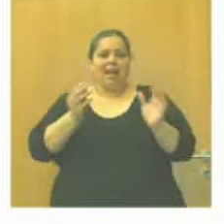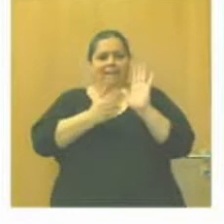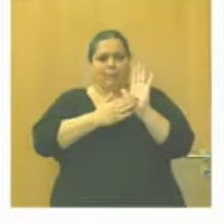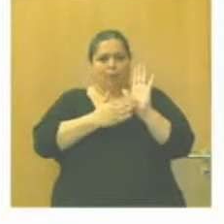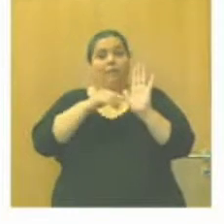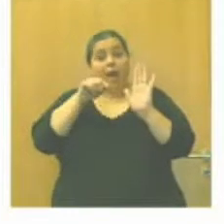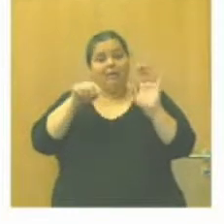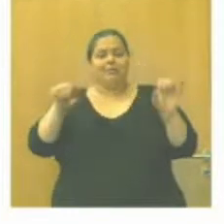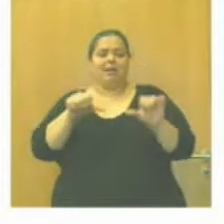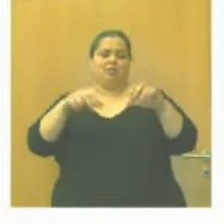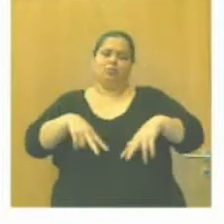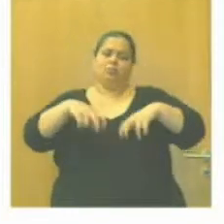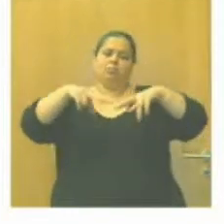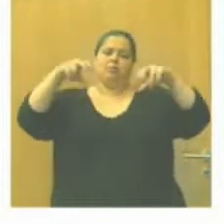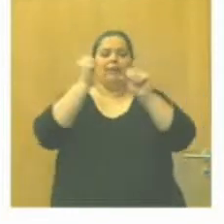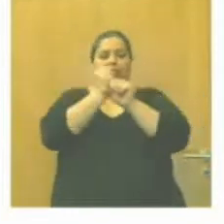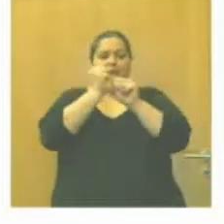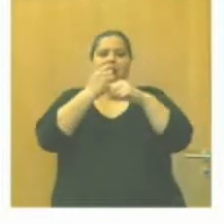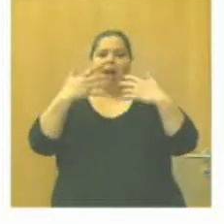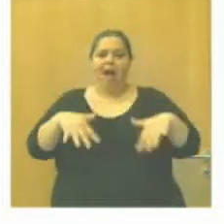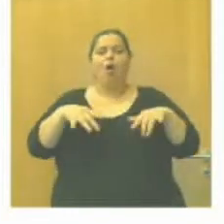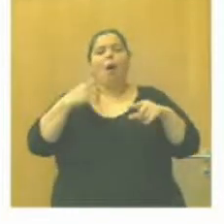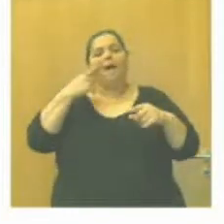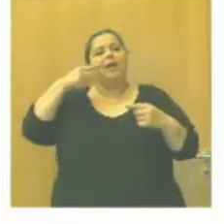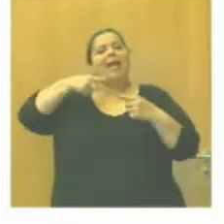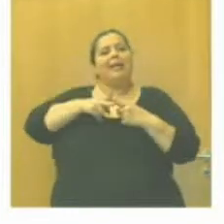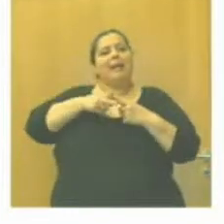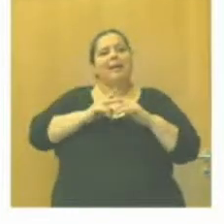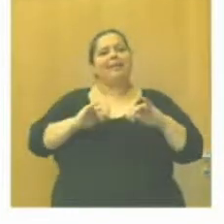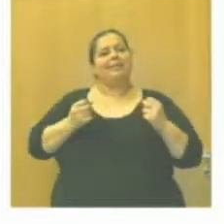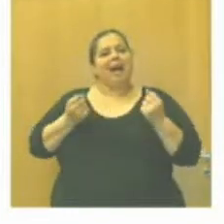de revisión de las herramientas